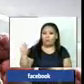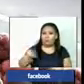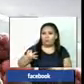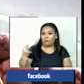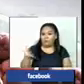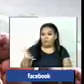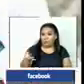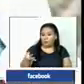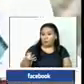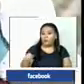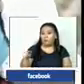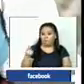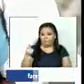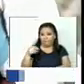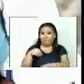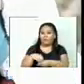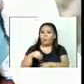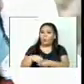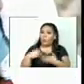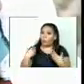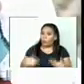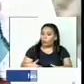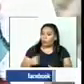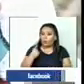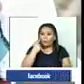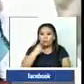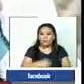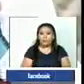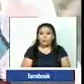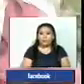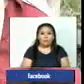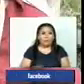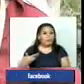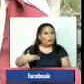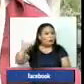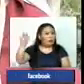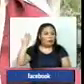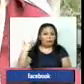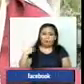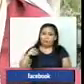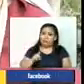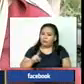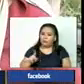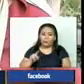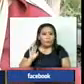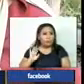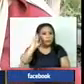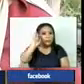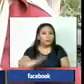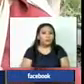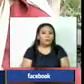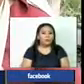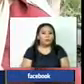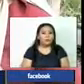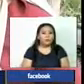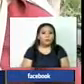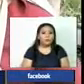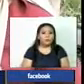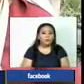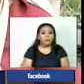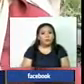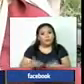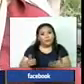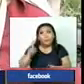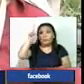pasando, ese dinero vale mucho. Nunca habíamos vivido esta situación que estamos viviendo ahorita, sí.